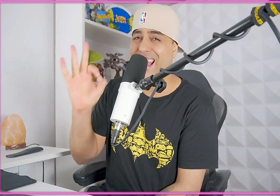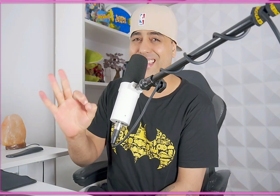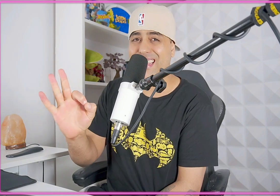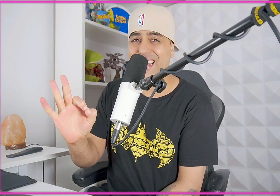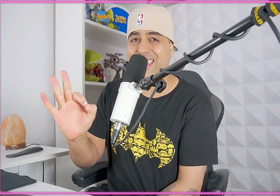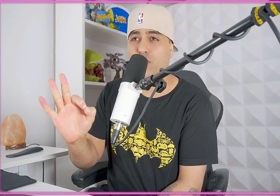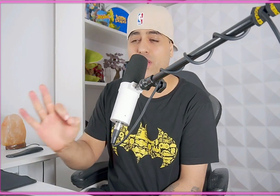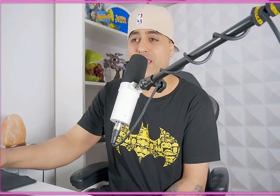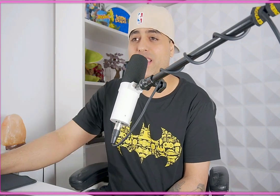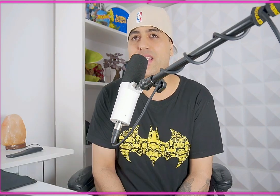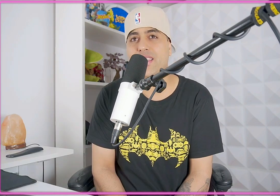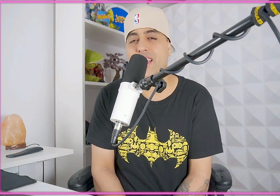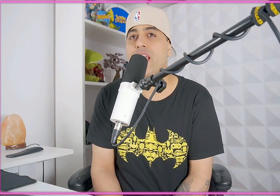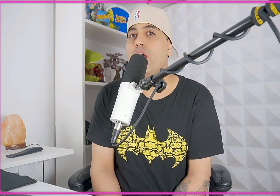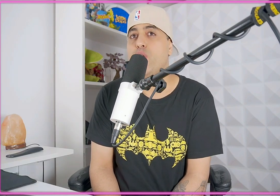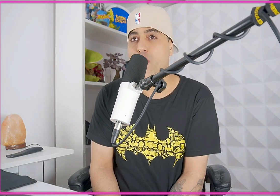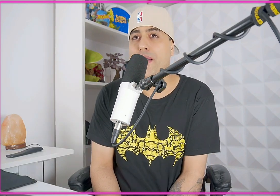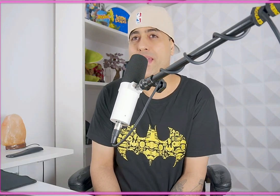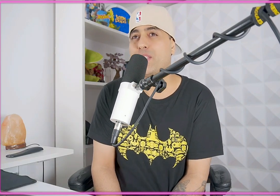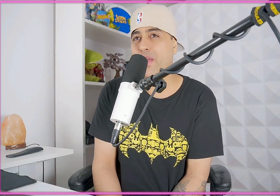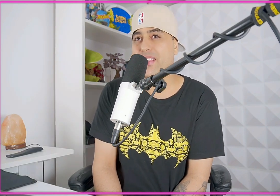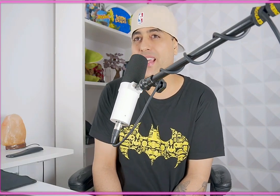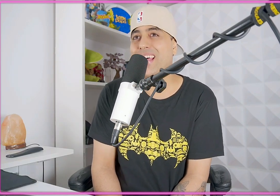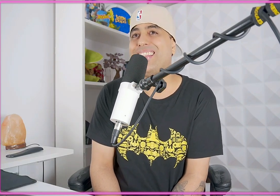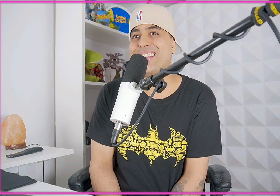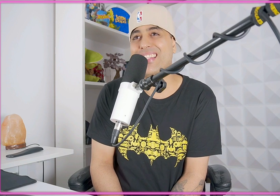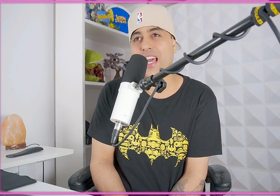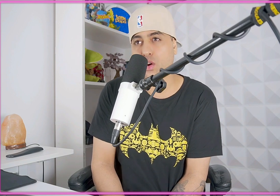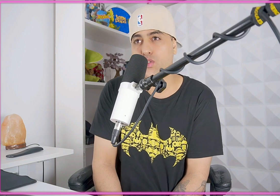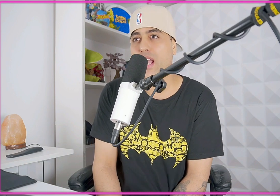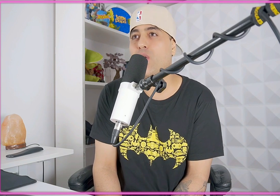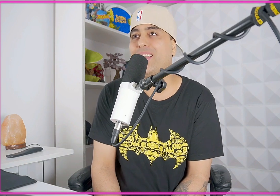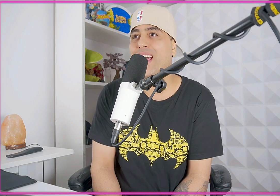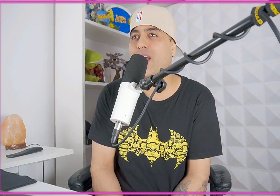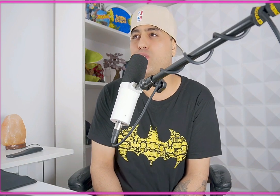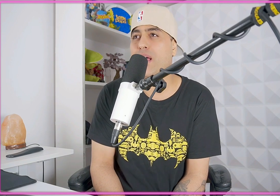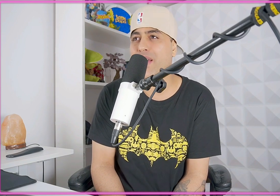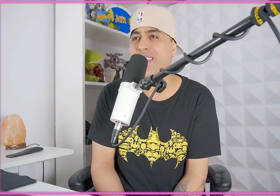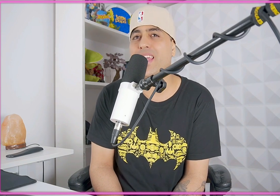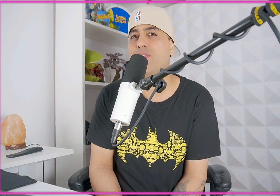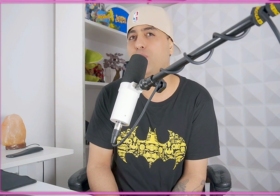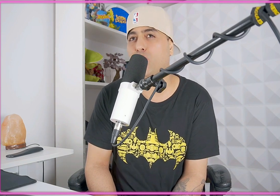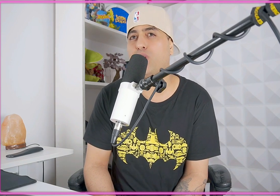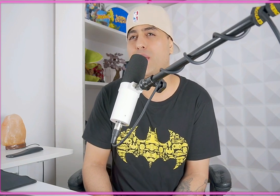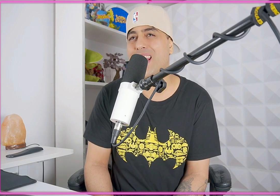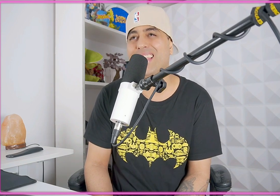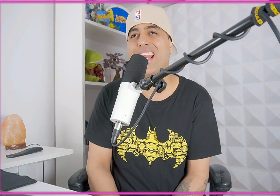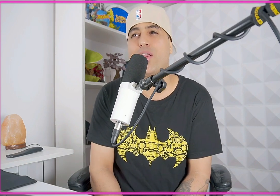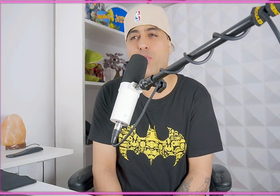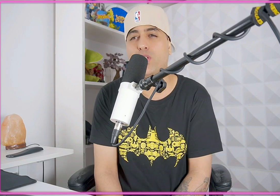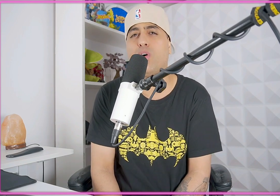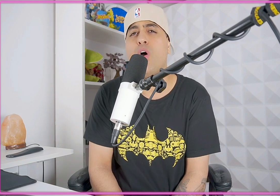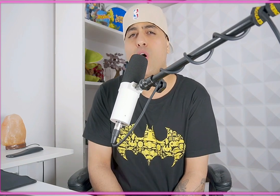señores, a la siguiente noticia. Dice: nueva vía expresa de Santa Rosa conectará Costa Verde y futuro terminal